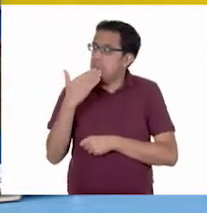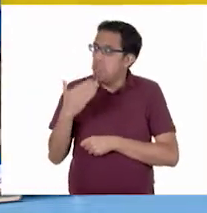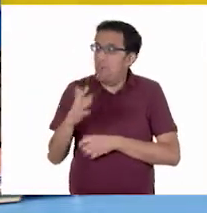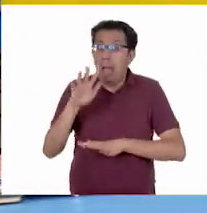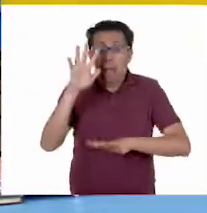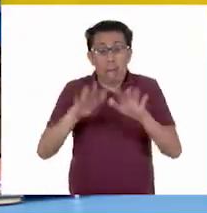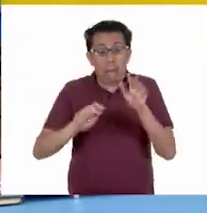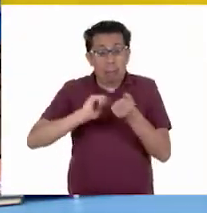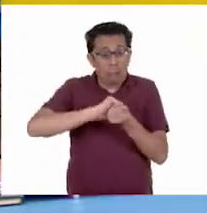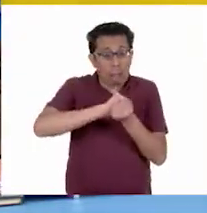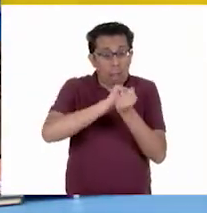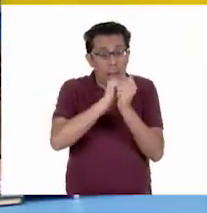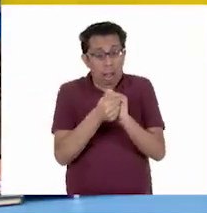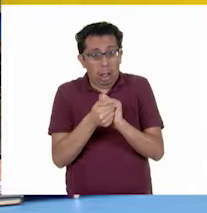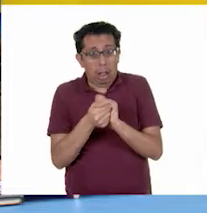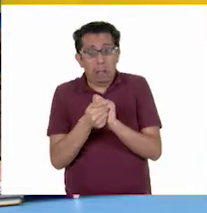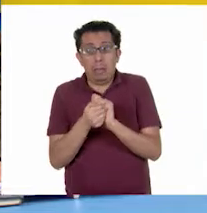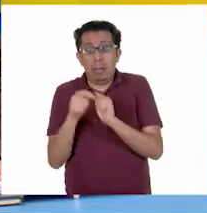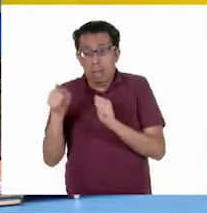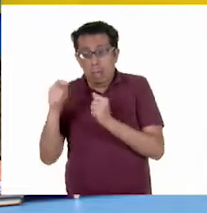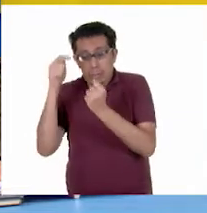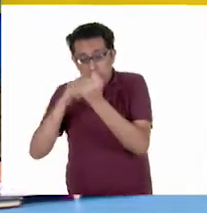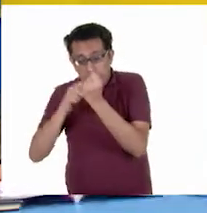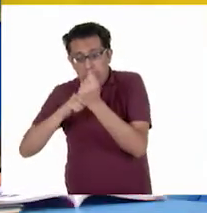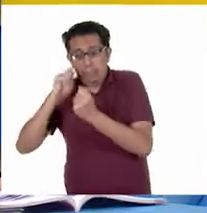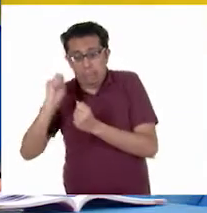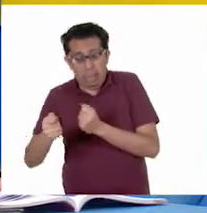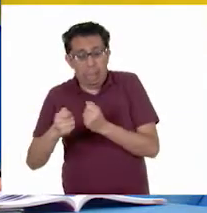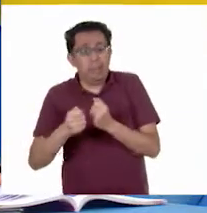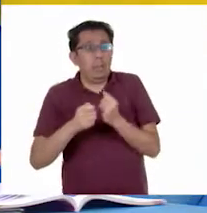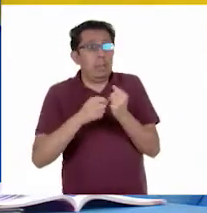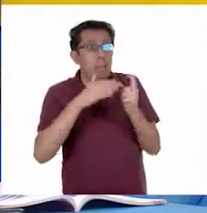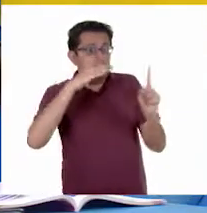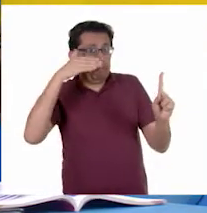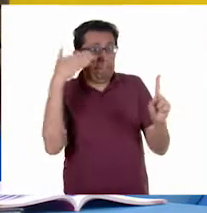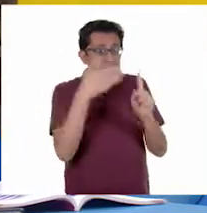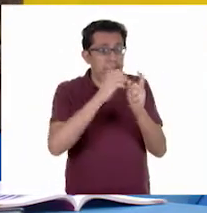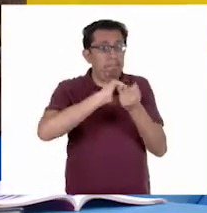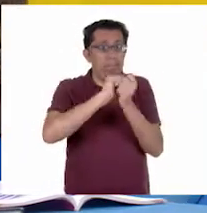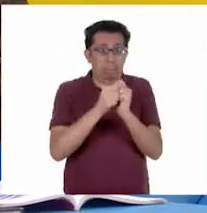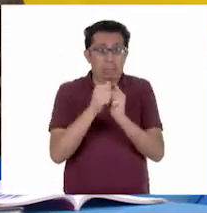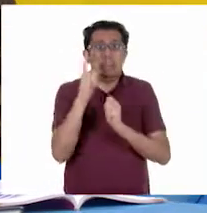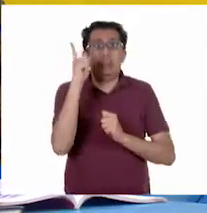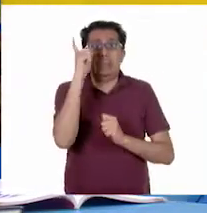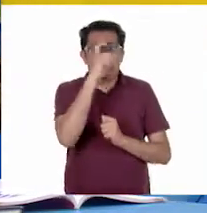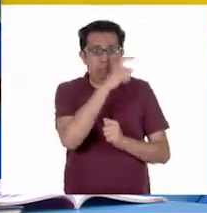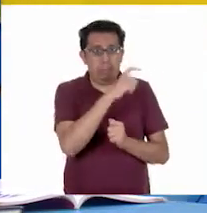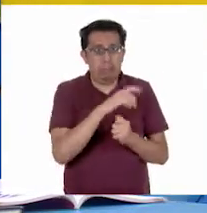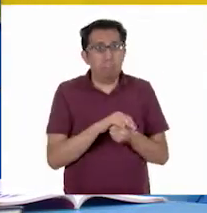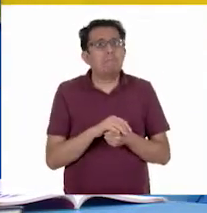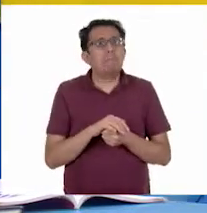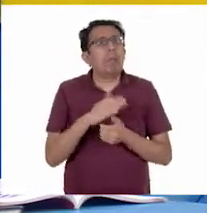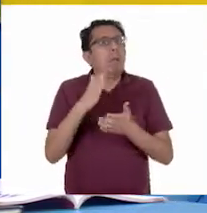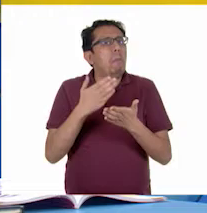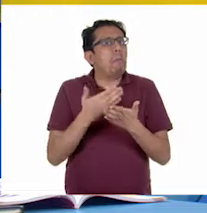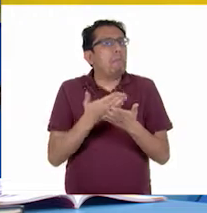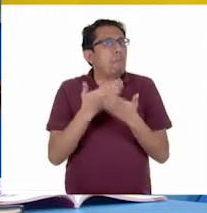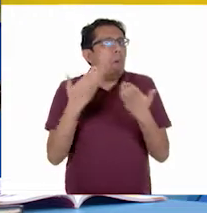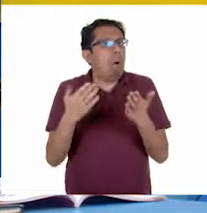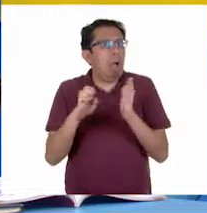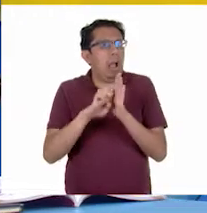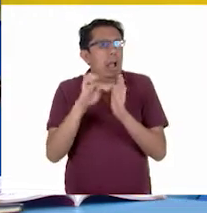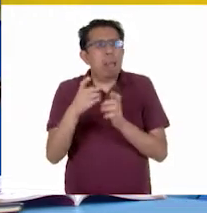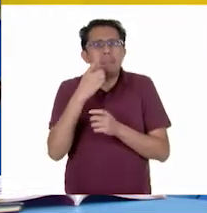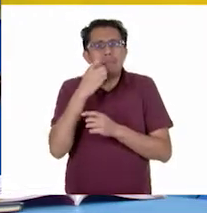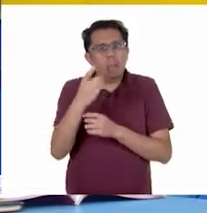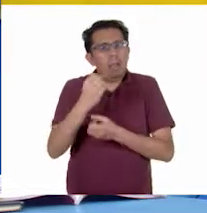traducción exacta entre el lenguaje figurado y el lenguaje literal. Por ejemplo, en este haiku podemos imaginar que la ternura que